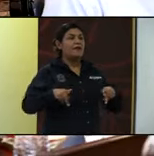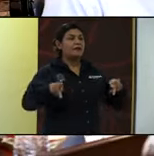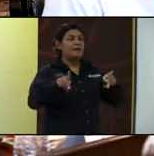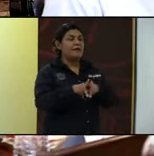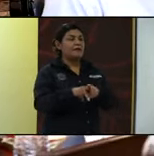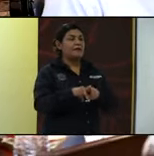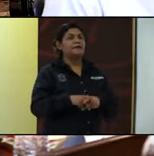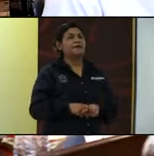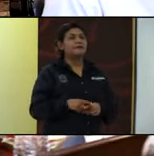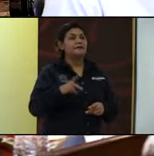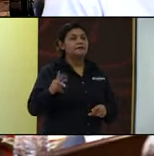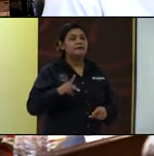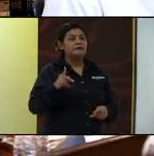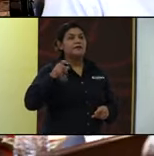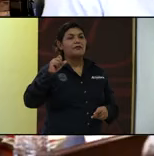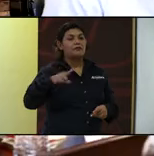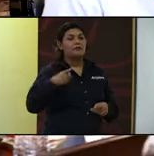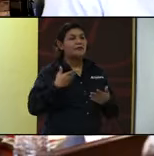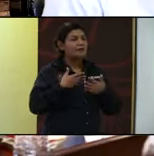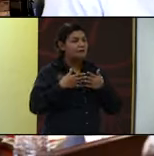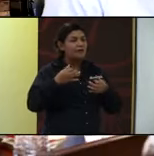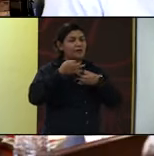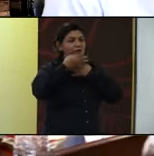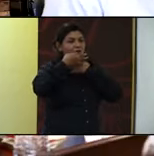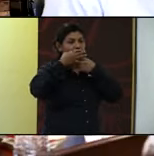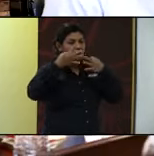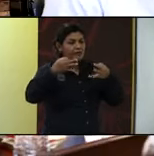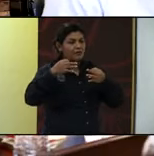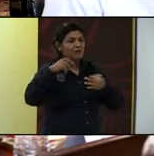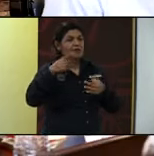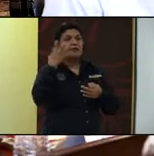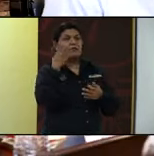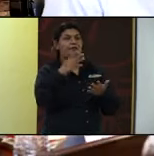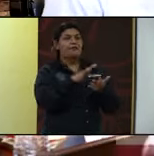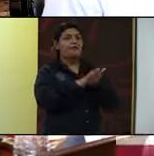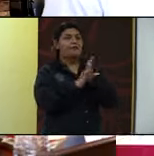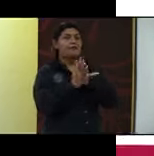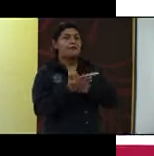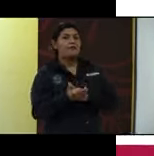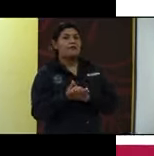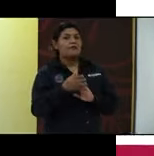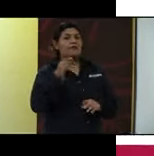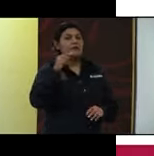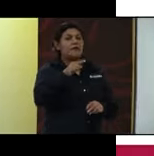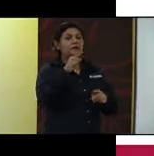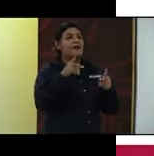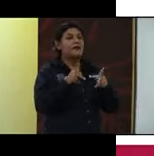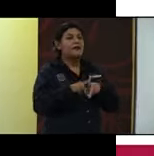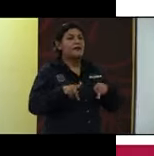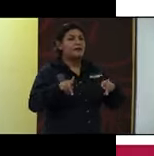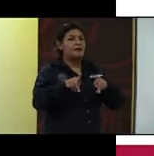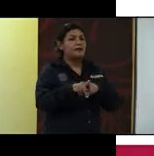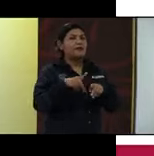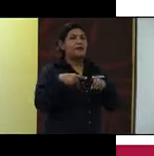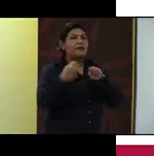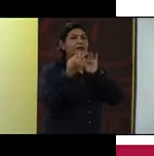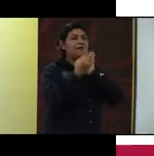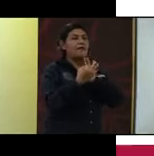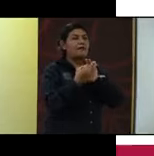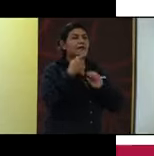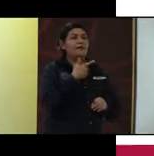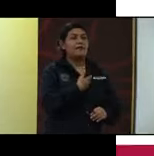pública, porque así es como se informan los gobiernos de la Cuarta Transformación. Aquí en la Plaza de la Constitución, enfrente del pórtico de